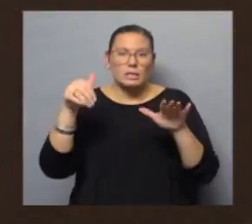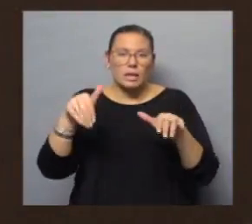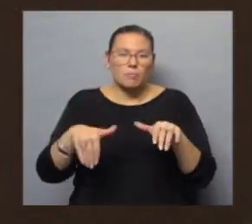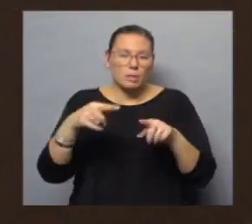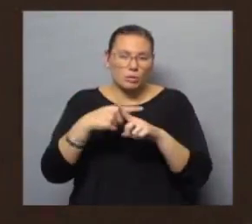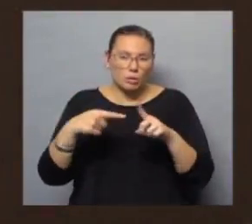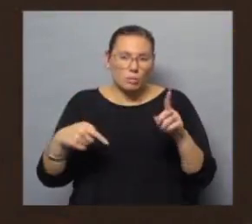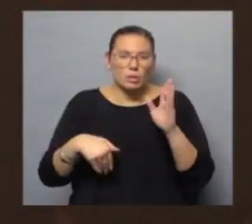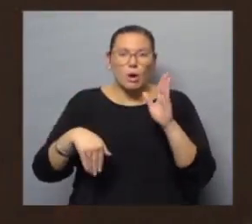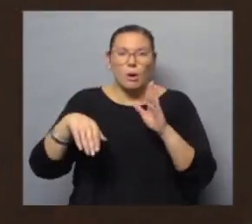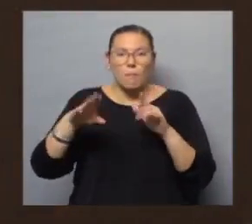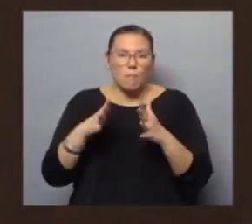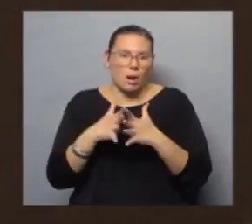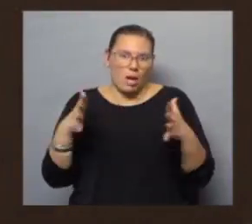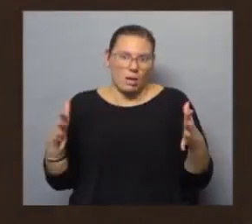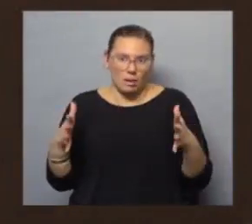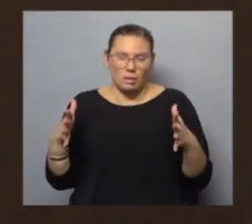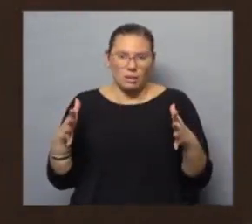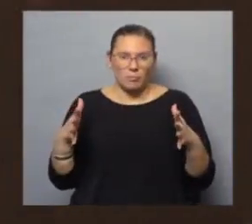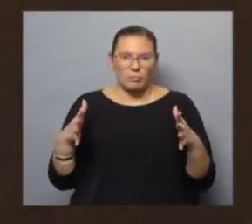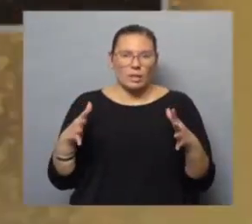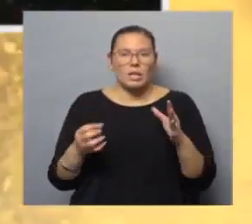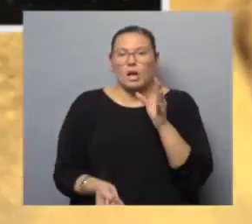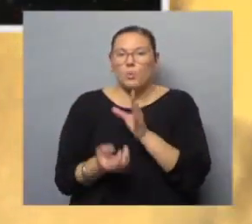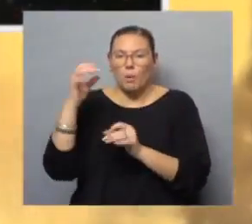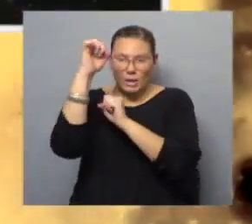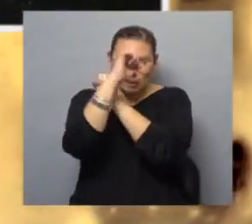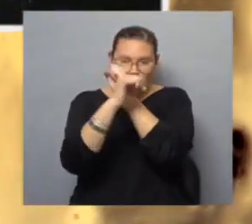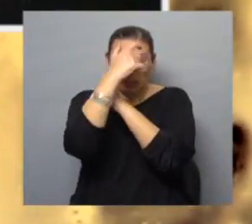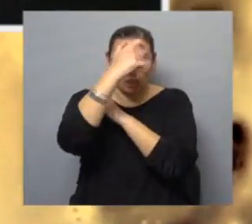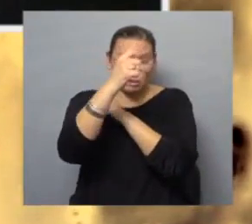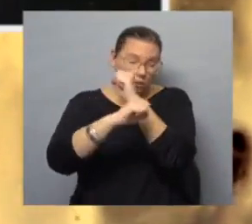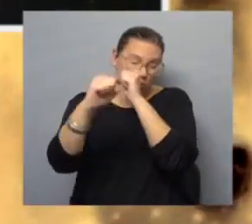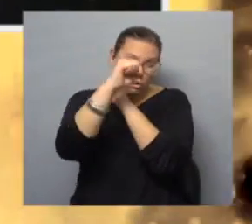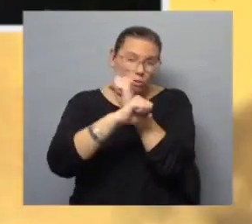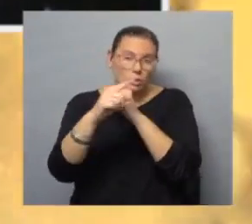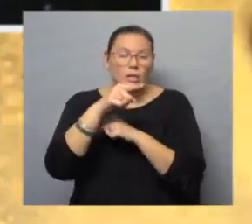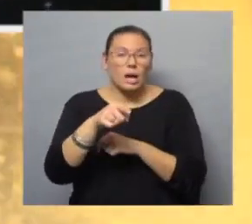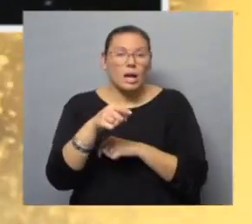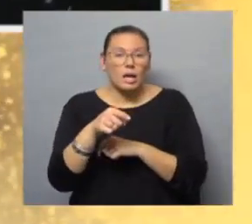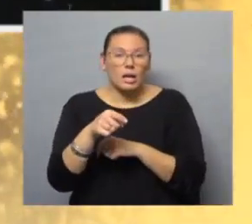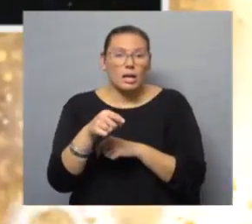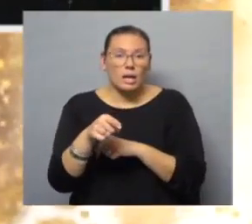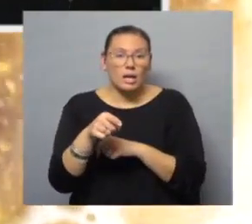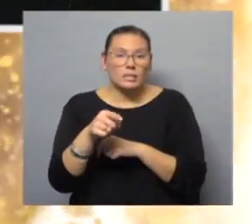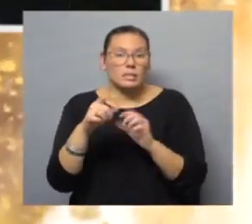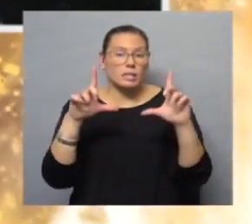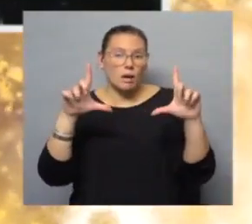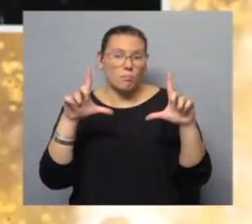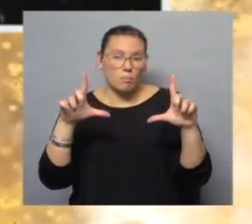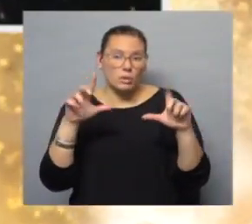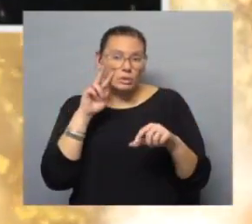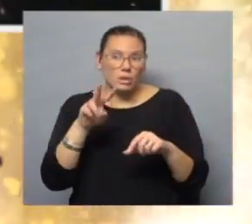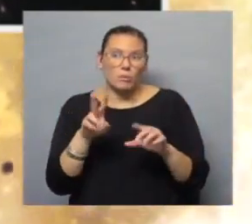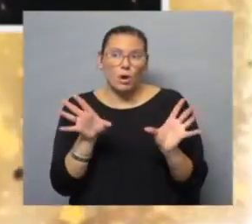varias veces más grande que el telescopio Hubble, y la nueva tecnología de sus instrumentos permiten obtener imágenes. Bueno, esa imagen que se muestra ahí es un